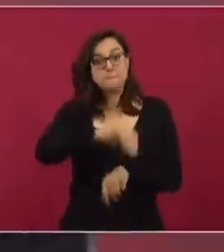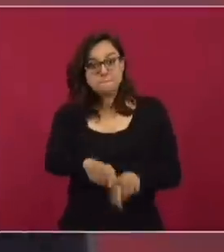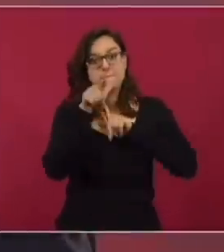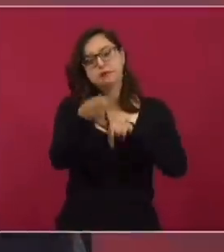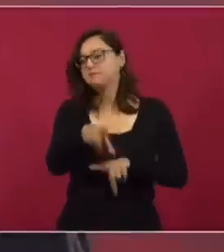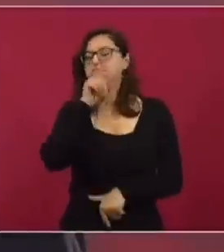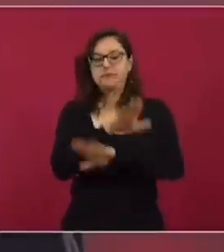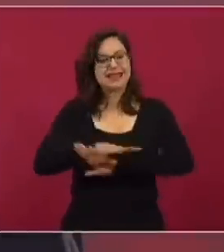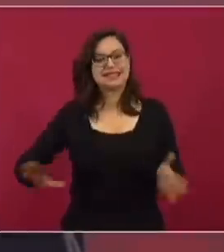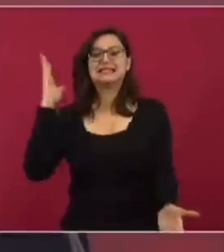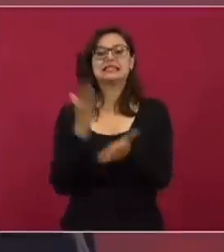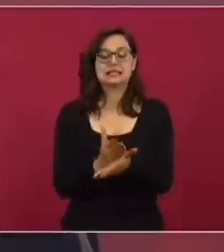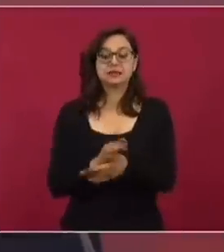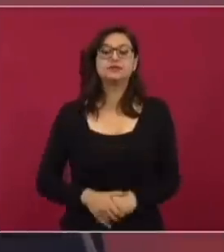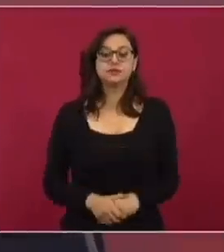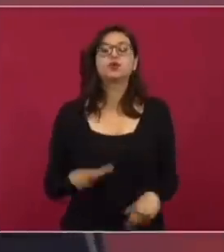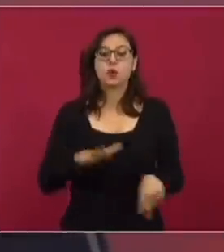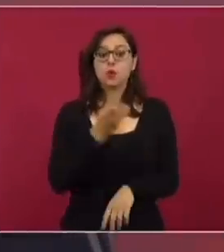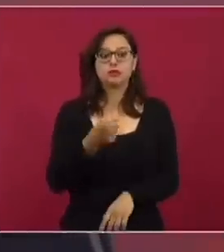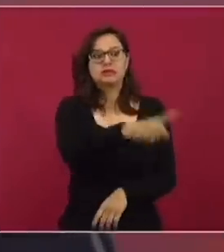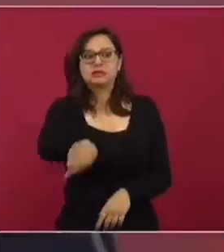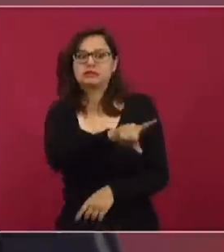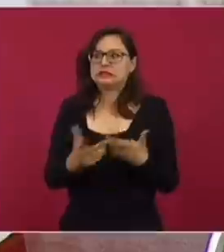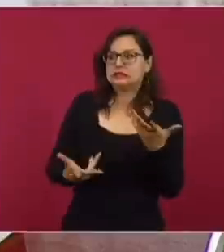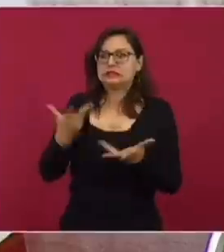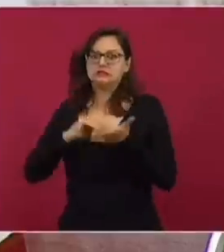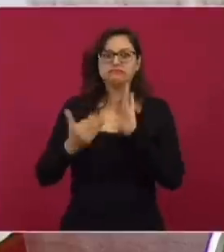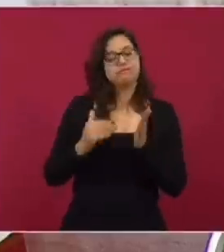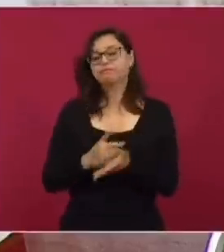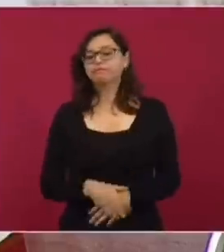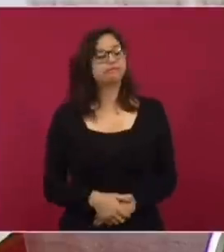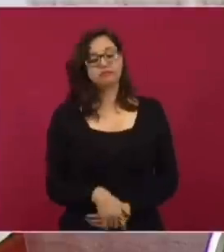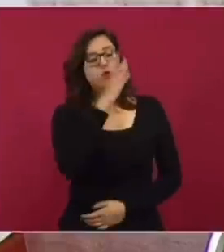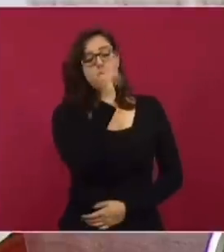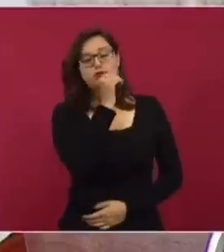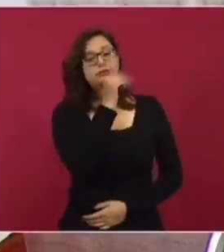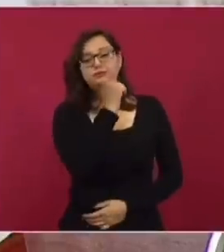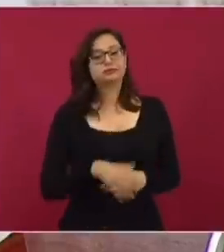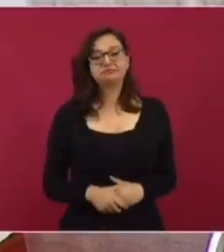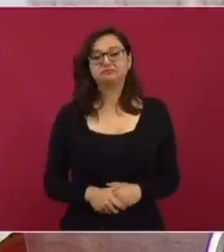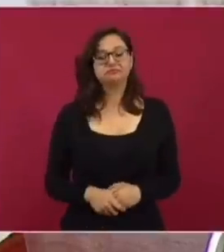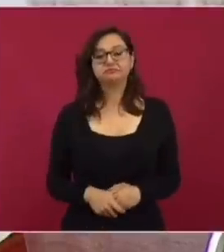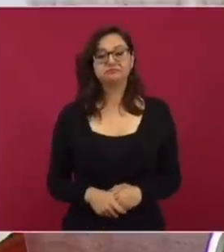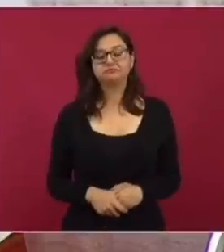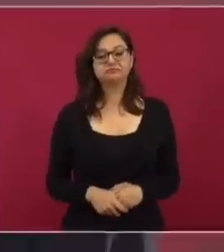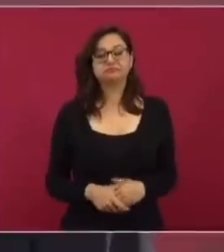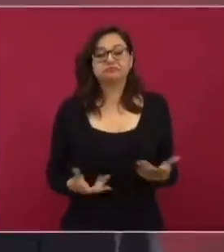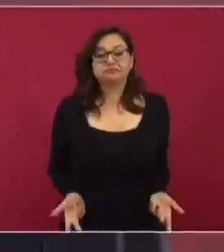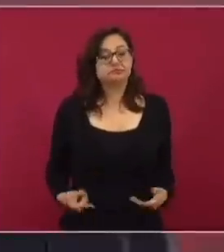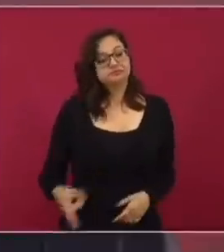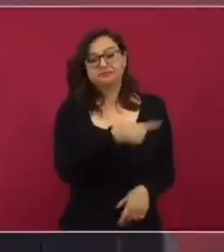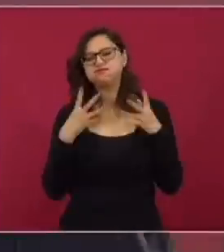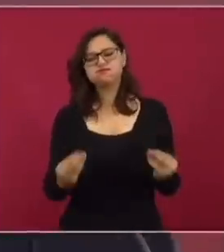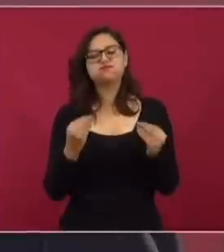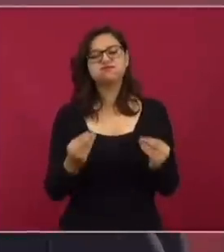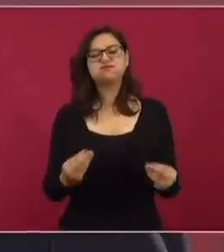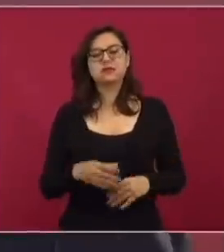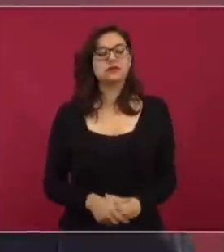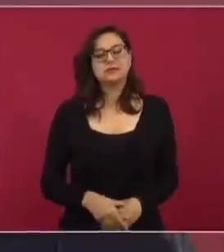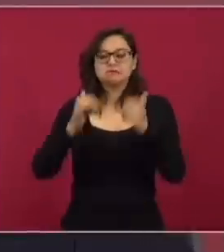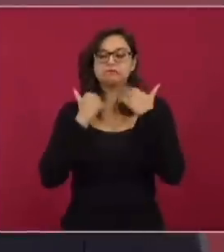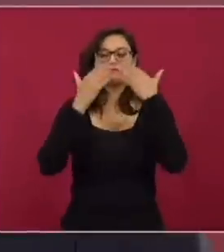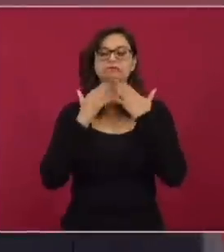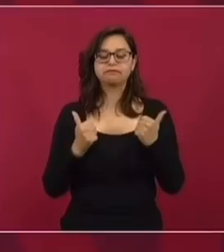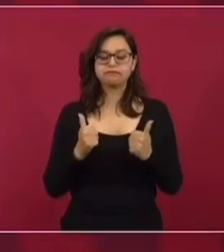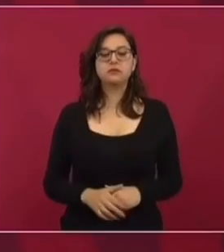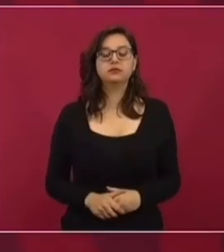pueden, ni podrán, los adversarios, porque son muy corruptos, no tienen autoridad